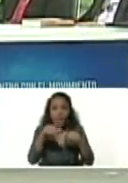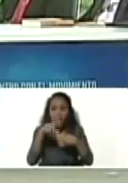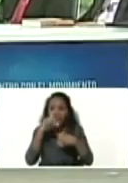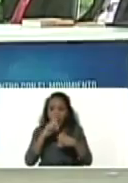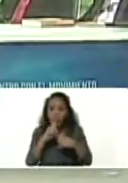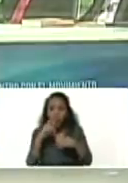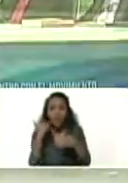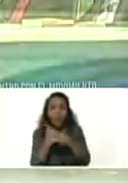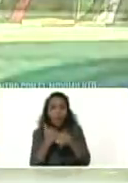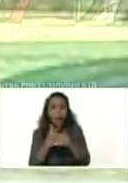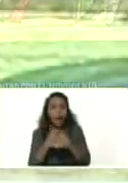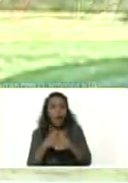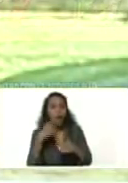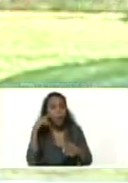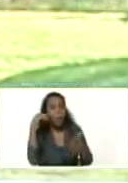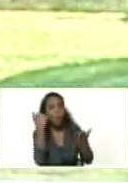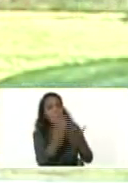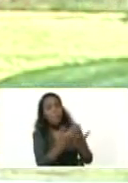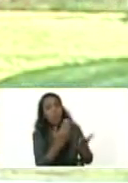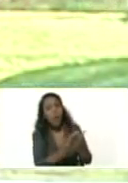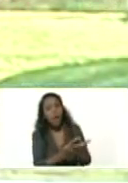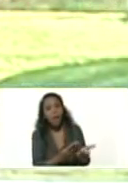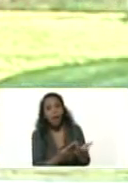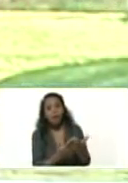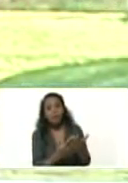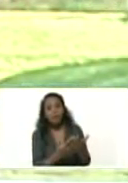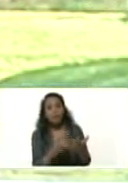prueba. Dios nos pone pruebas.